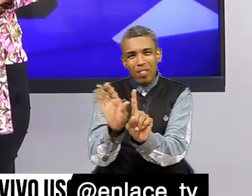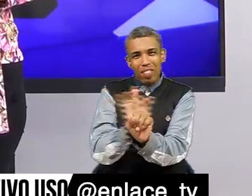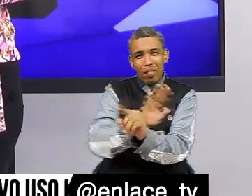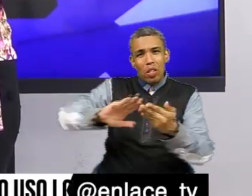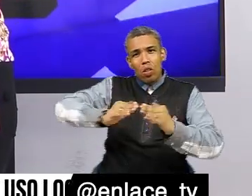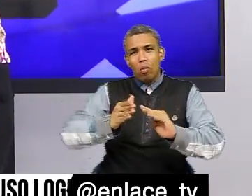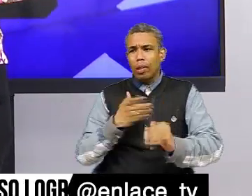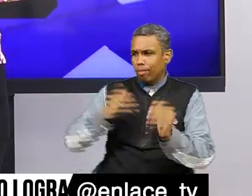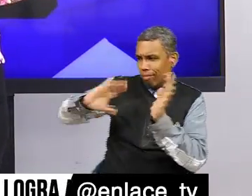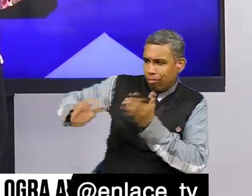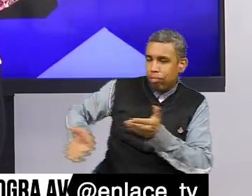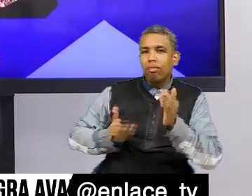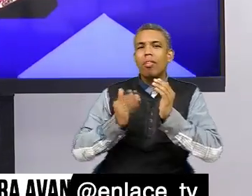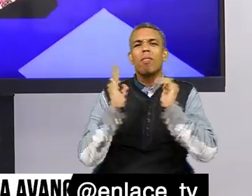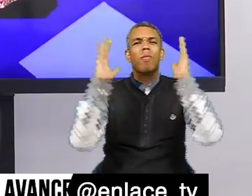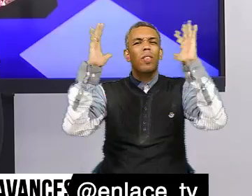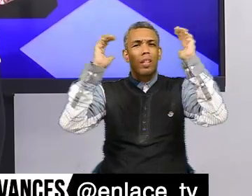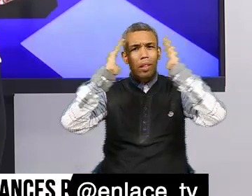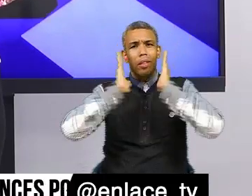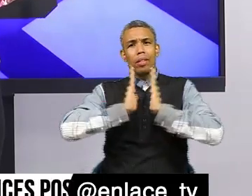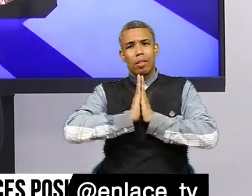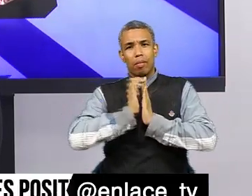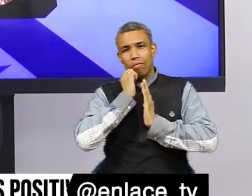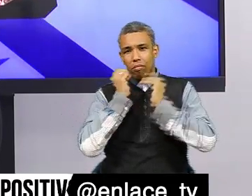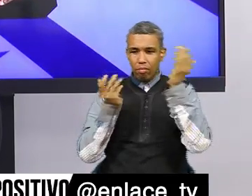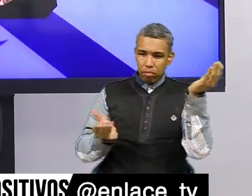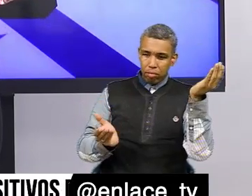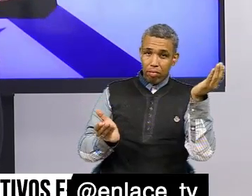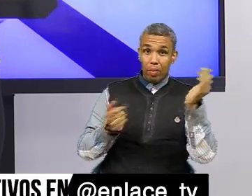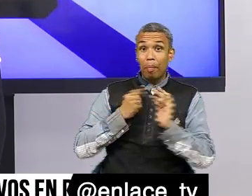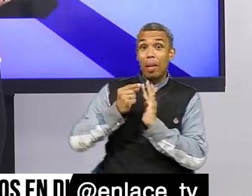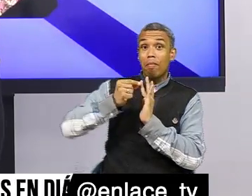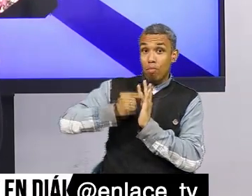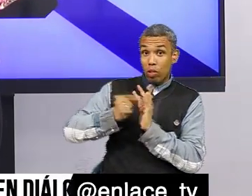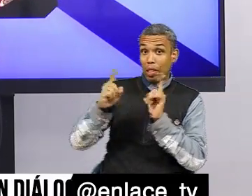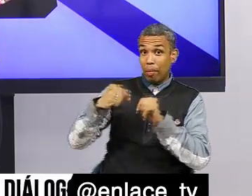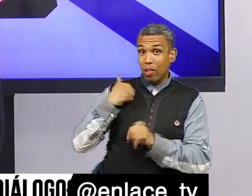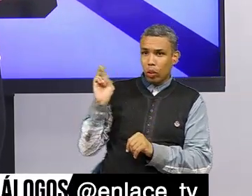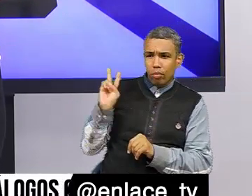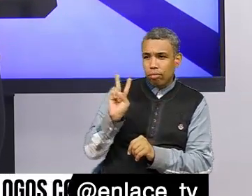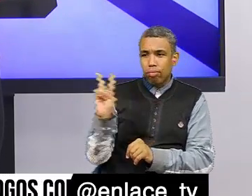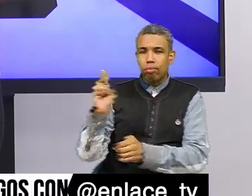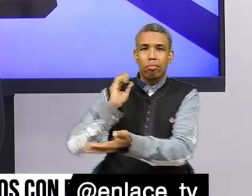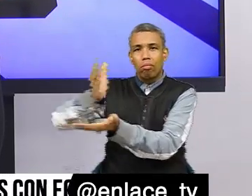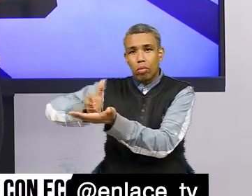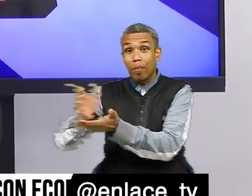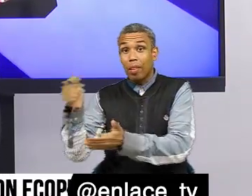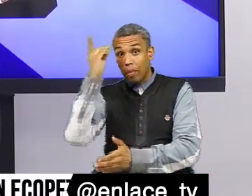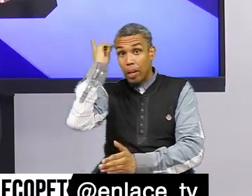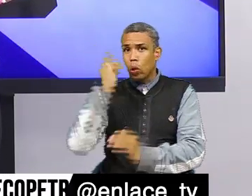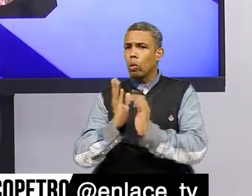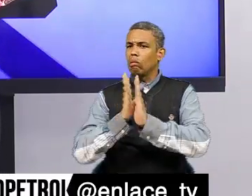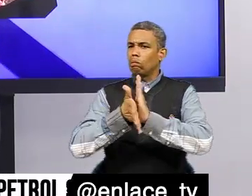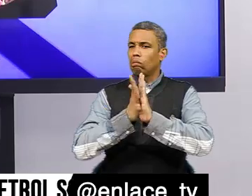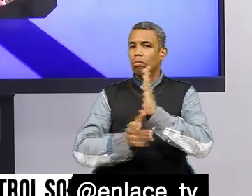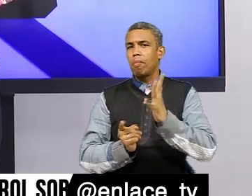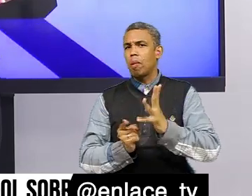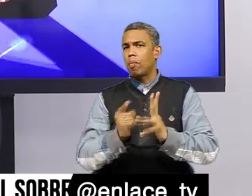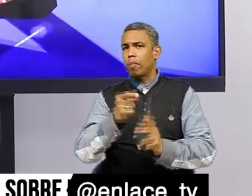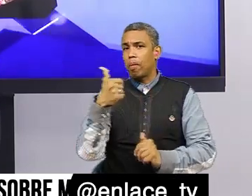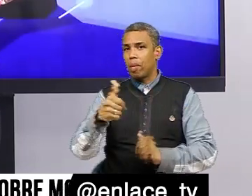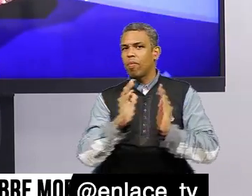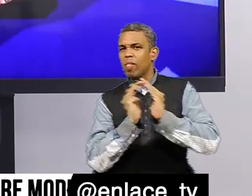del Carmen. La gestora social también estuvo allí acompañando este evento, donde además hicieron importantes anuncios en materia de